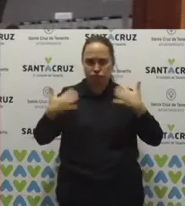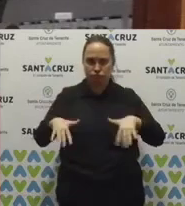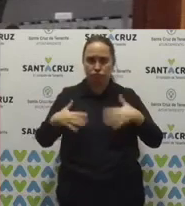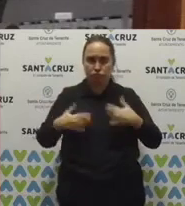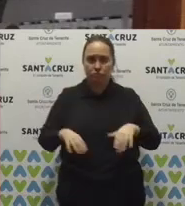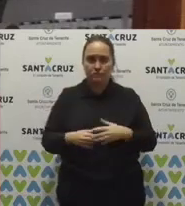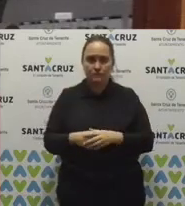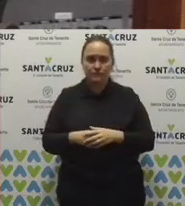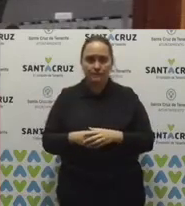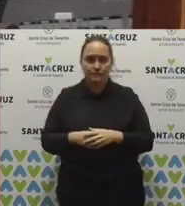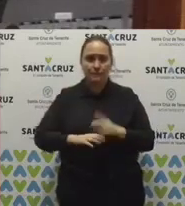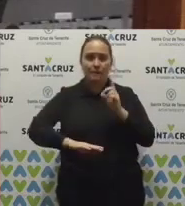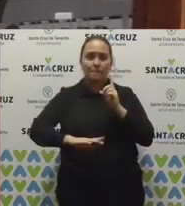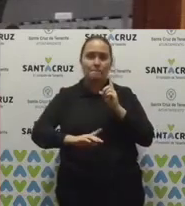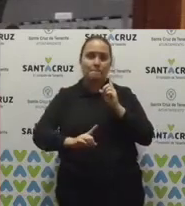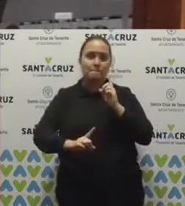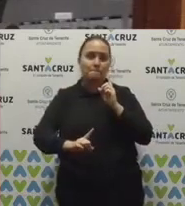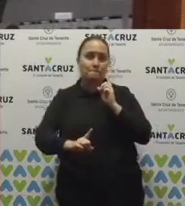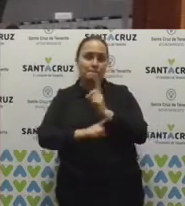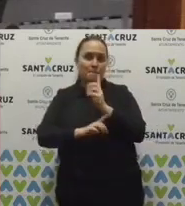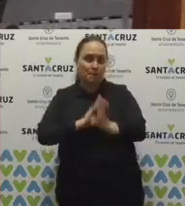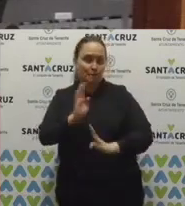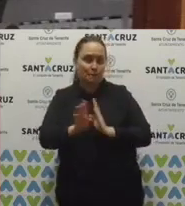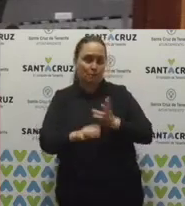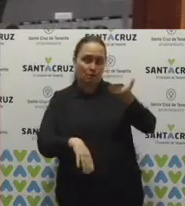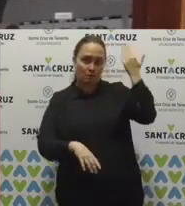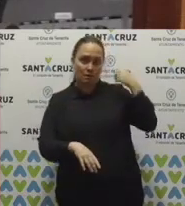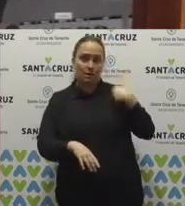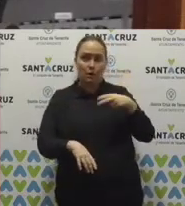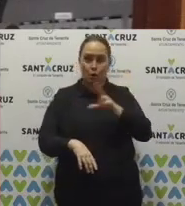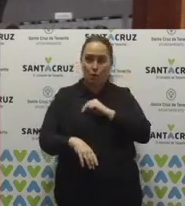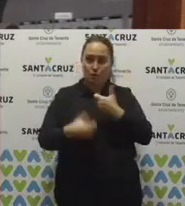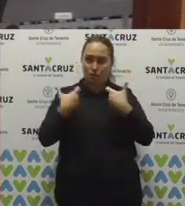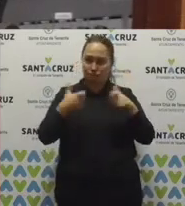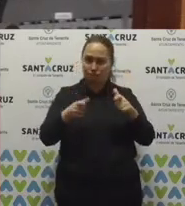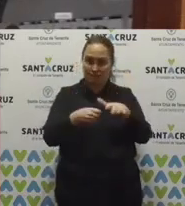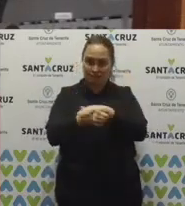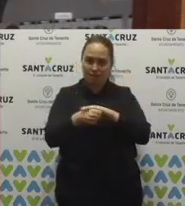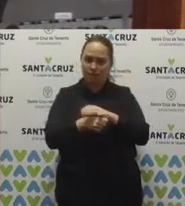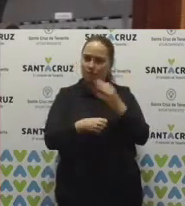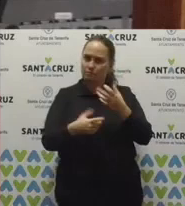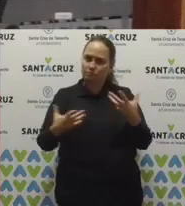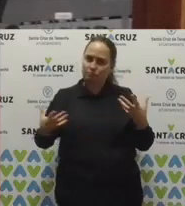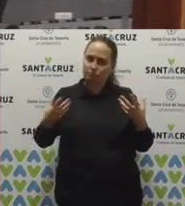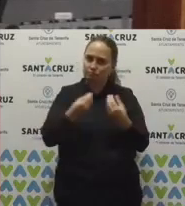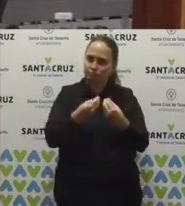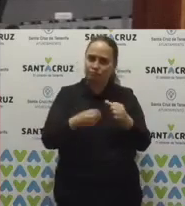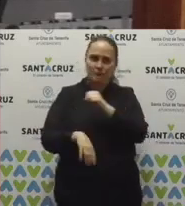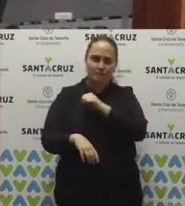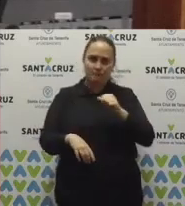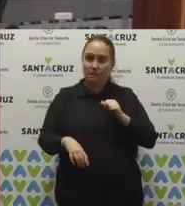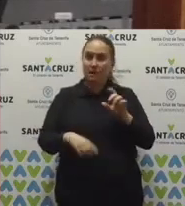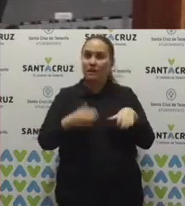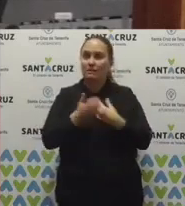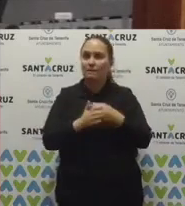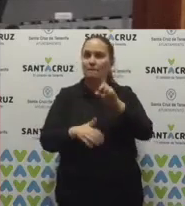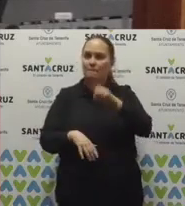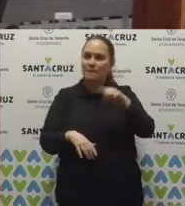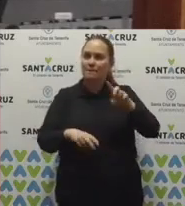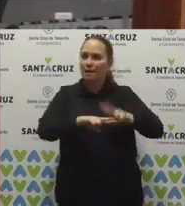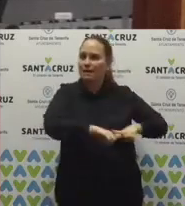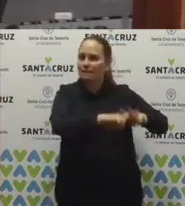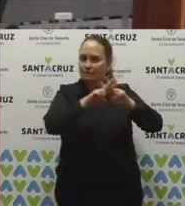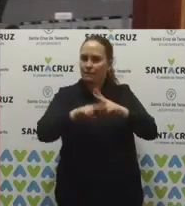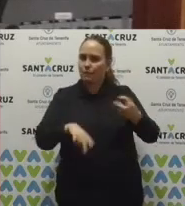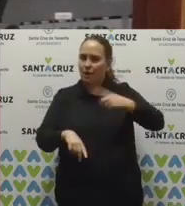pasado la concejala del área tuvo que implicarse personalmente revisando incluso mensualmente que las nóminas les habían llegado